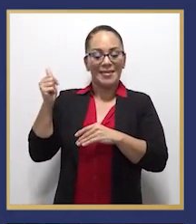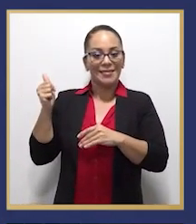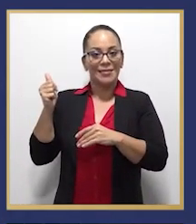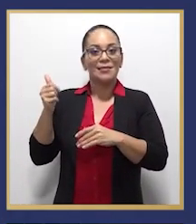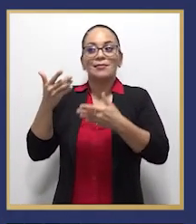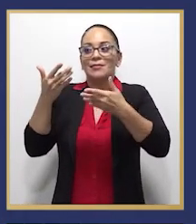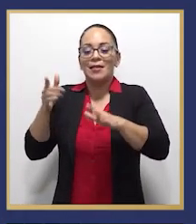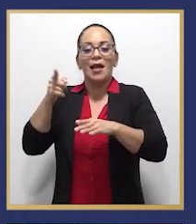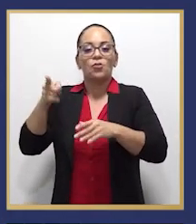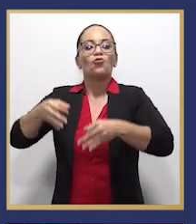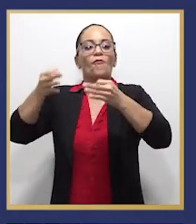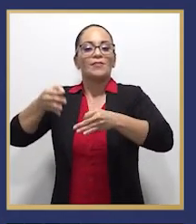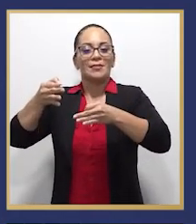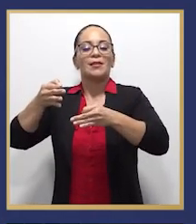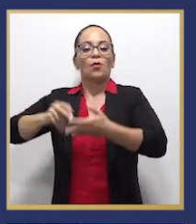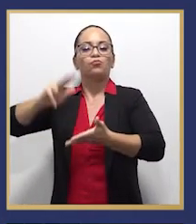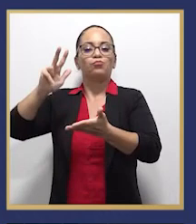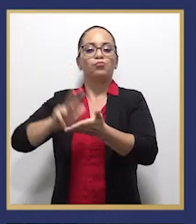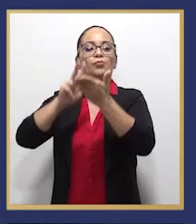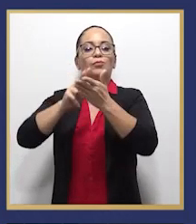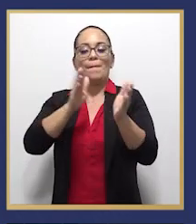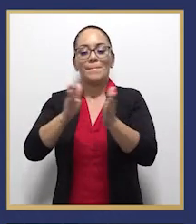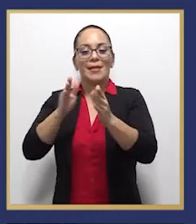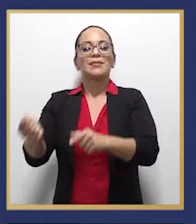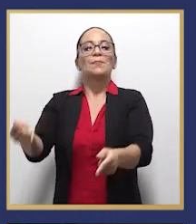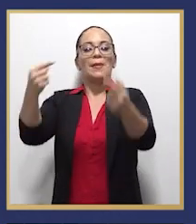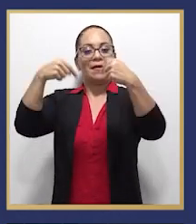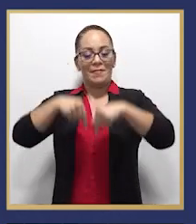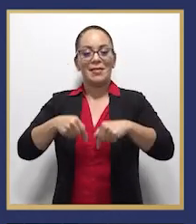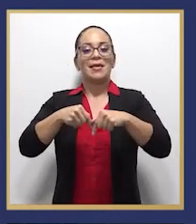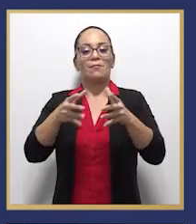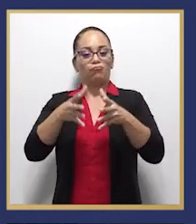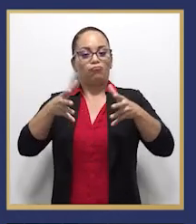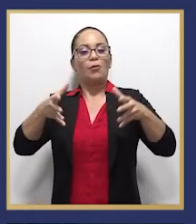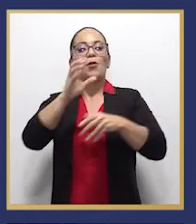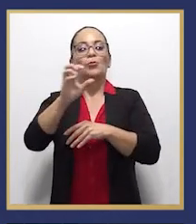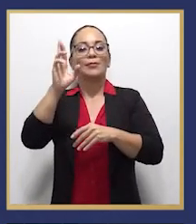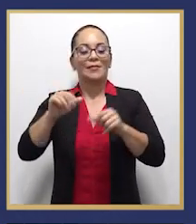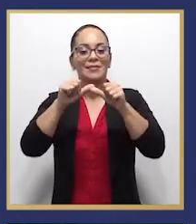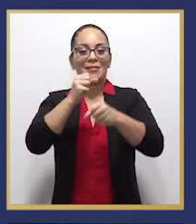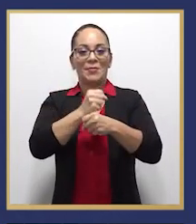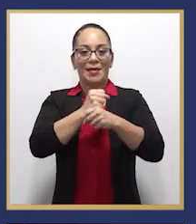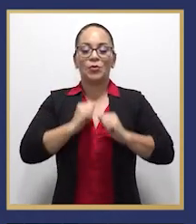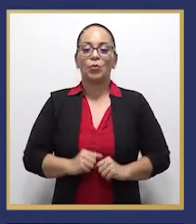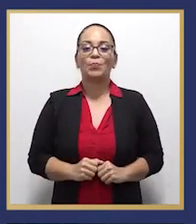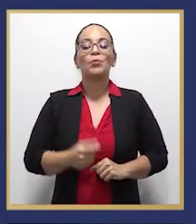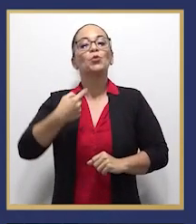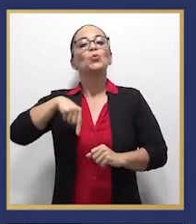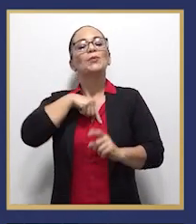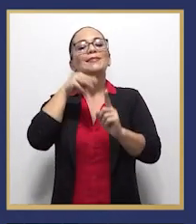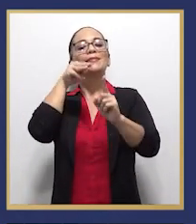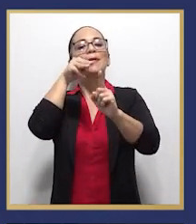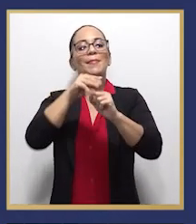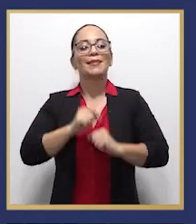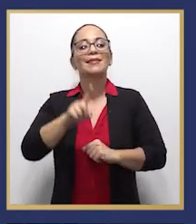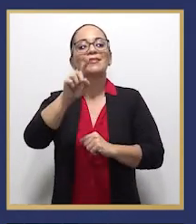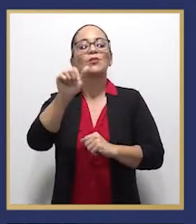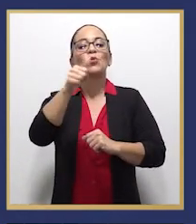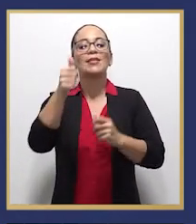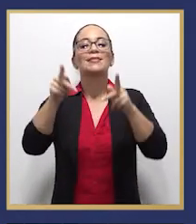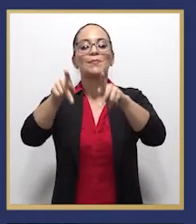meses sus planes para seguir expandiéndose y operando en Costa Rica nuestra meta este año es llegar a